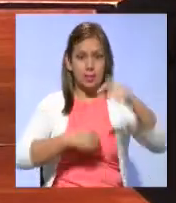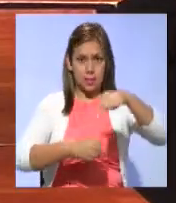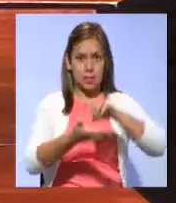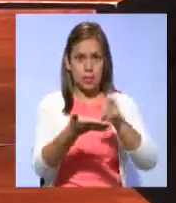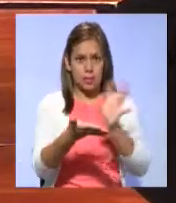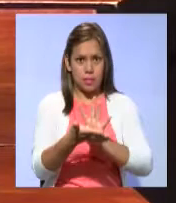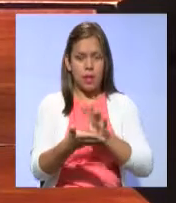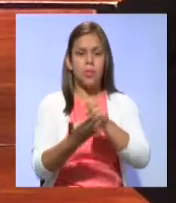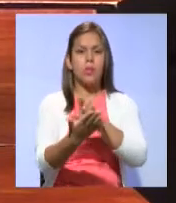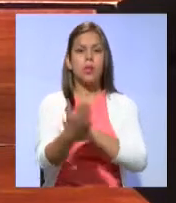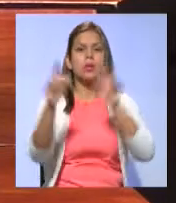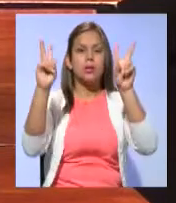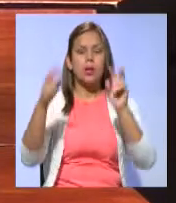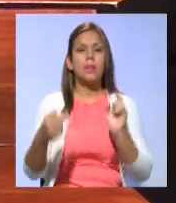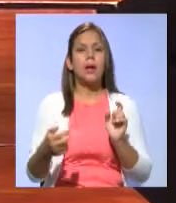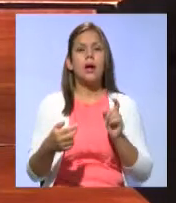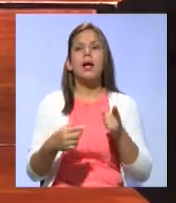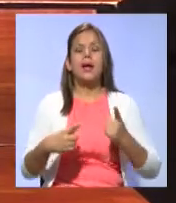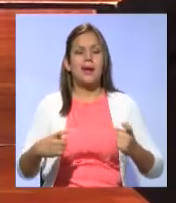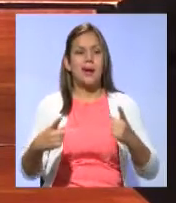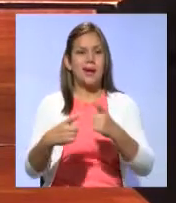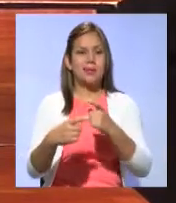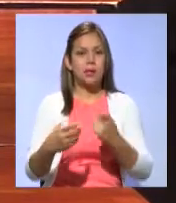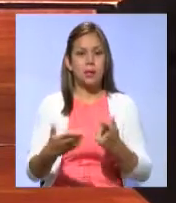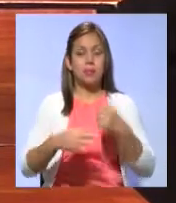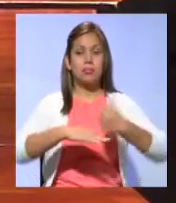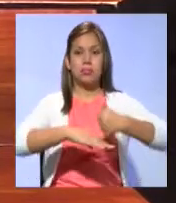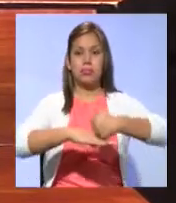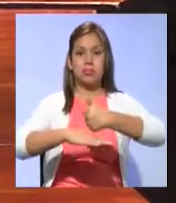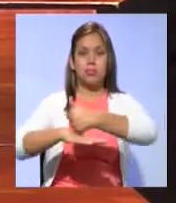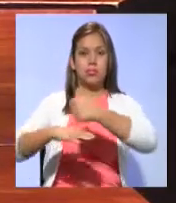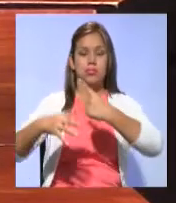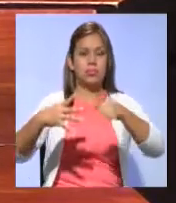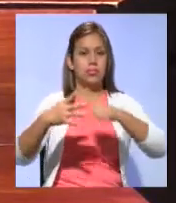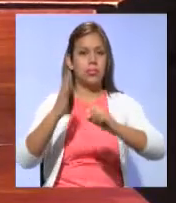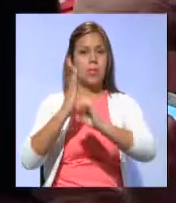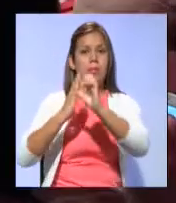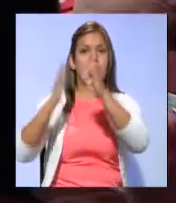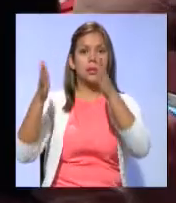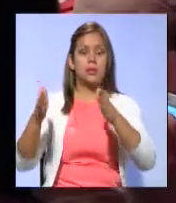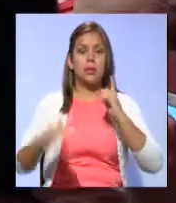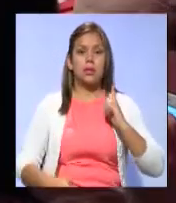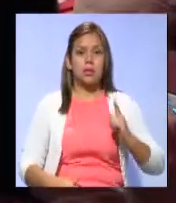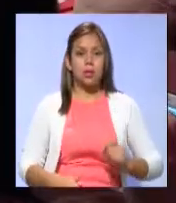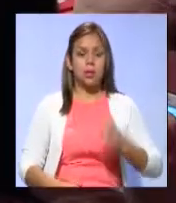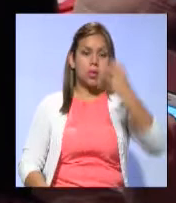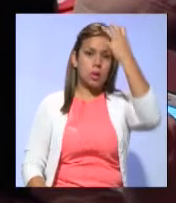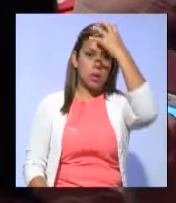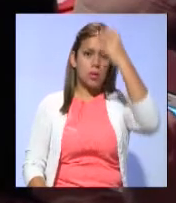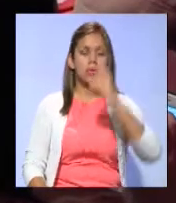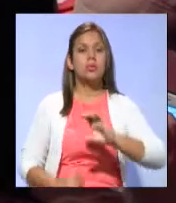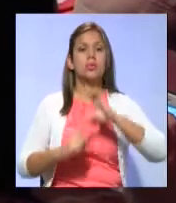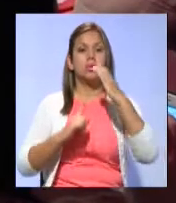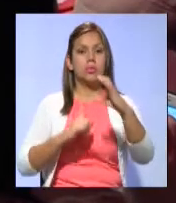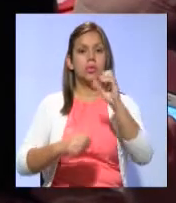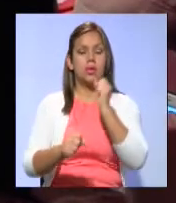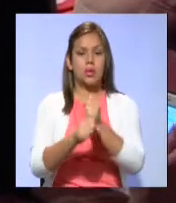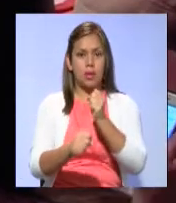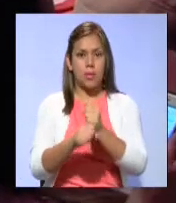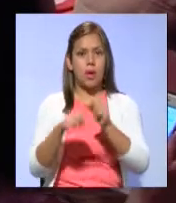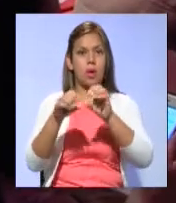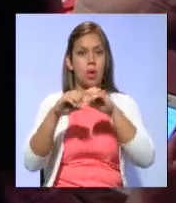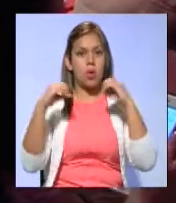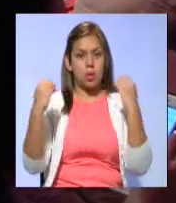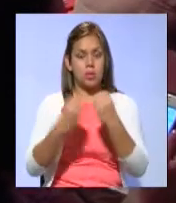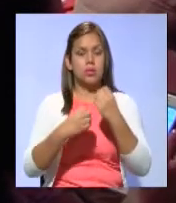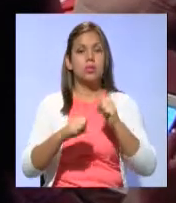asambleístas, presidentes de comisiones legislativas, autoridades de los ministerios de Salud, Educación, Cultura, Trabajo, organizaciones de la